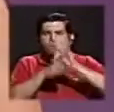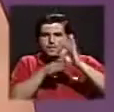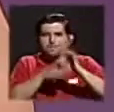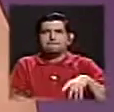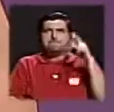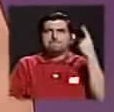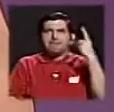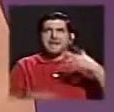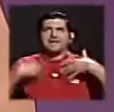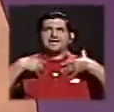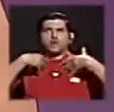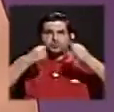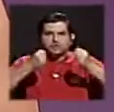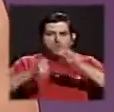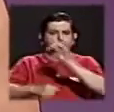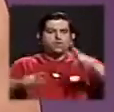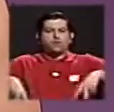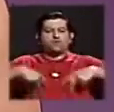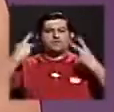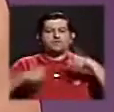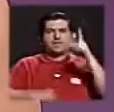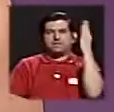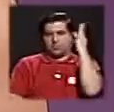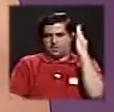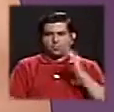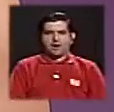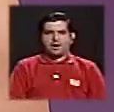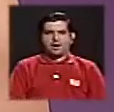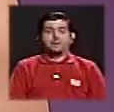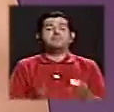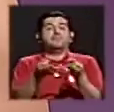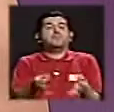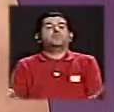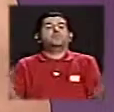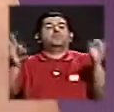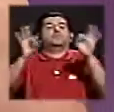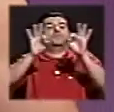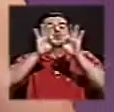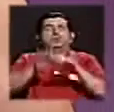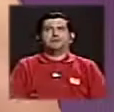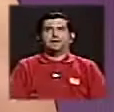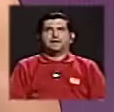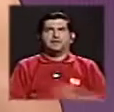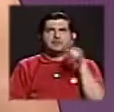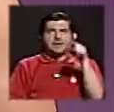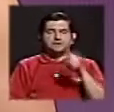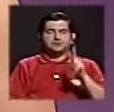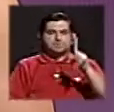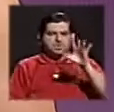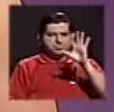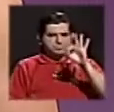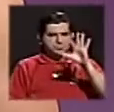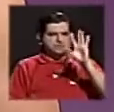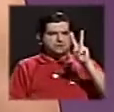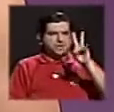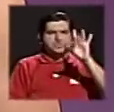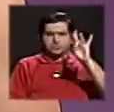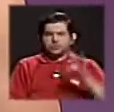en peligro la salud o la vida de una mujer. Y es muy importante porque esto que está así desde